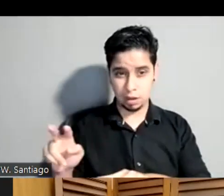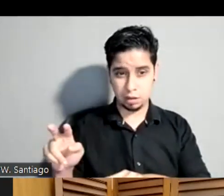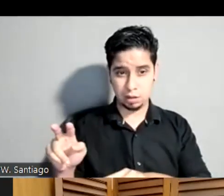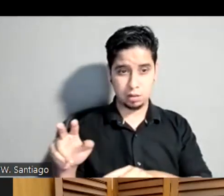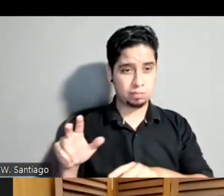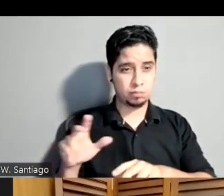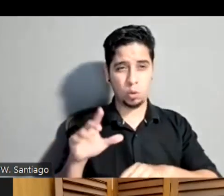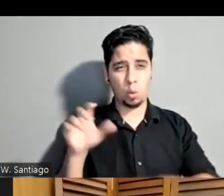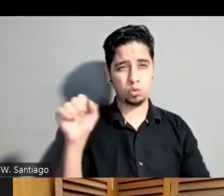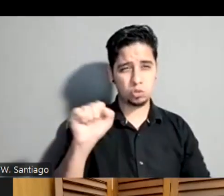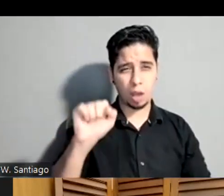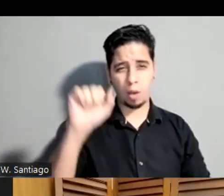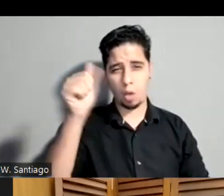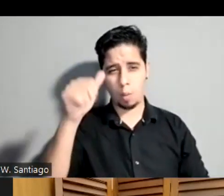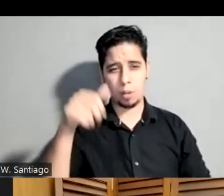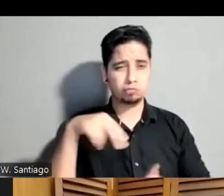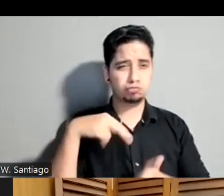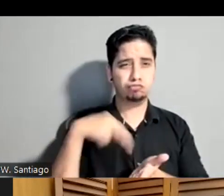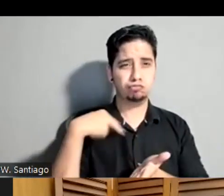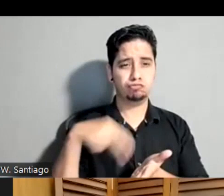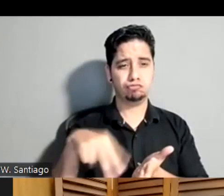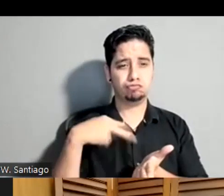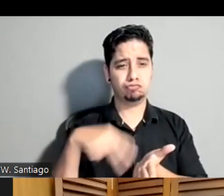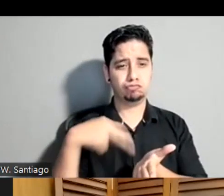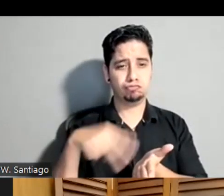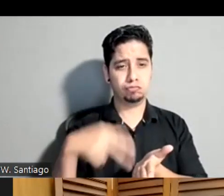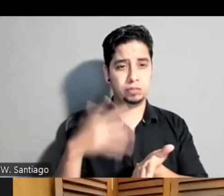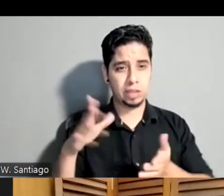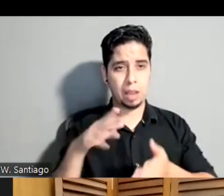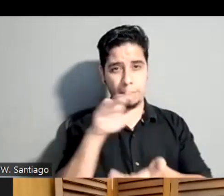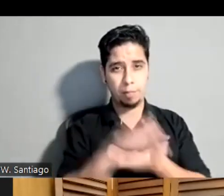todo el sábado, domingo, ya mi esposo, o sea, yo creo que lo bailaba conmigo.